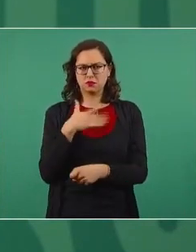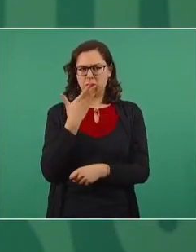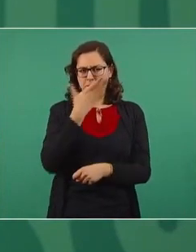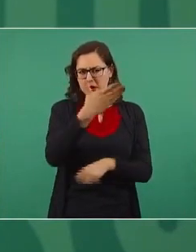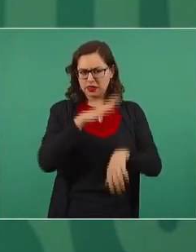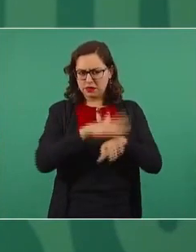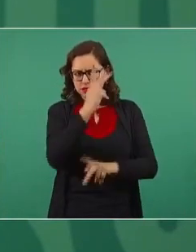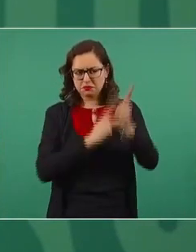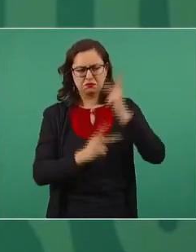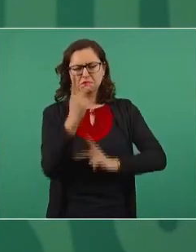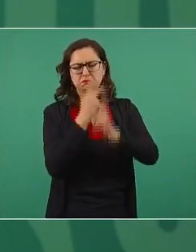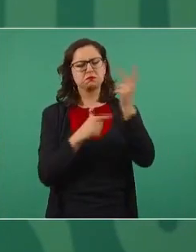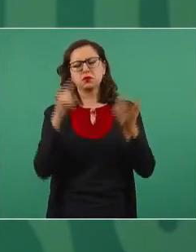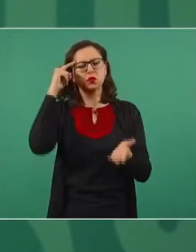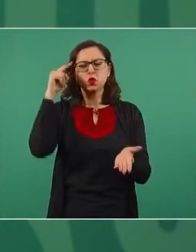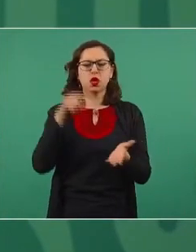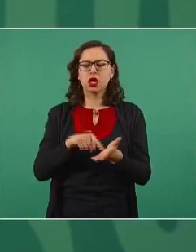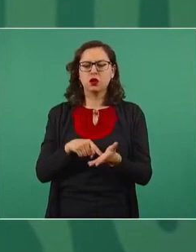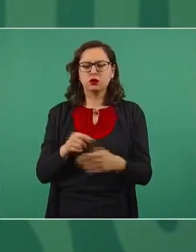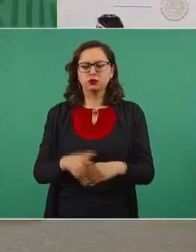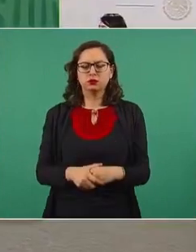solicitar deuda adicional,